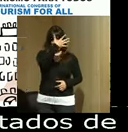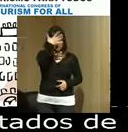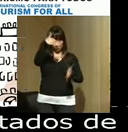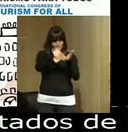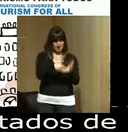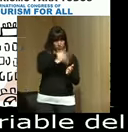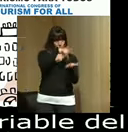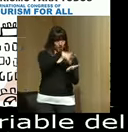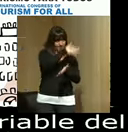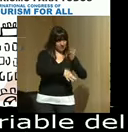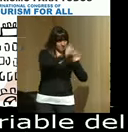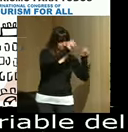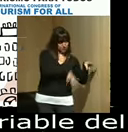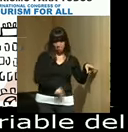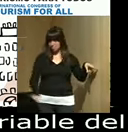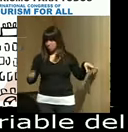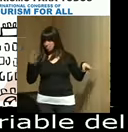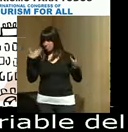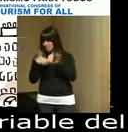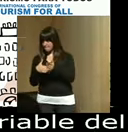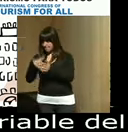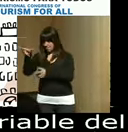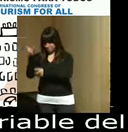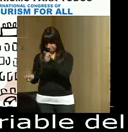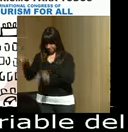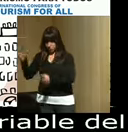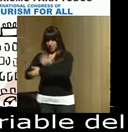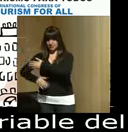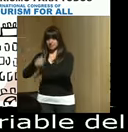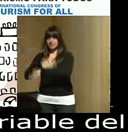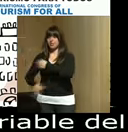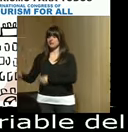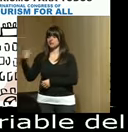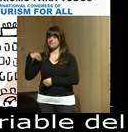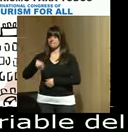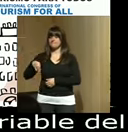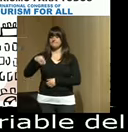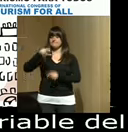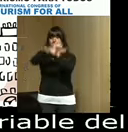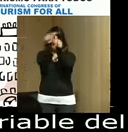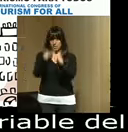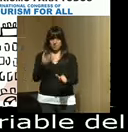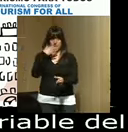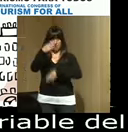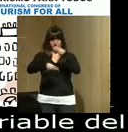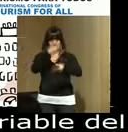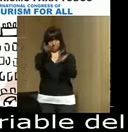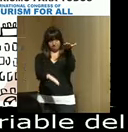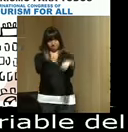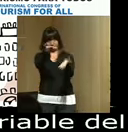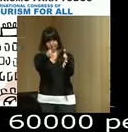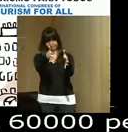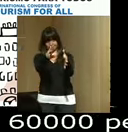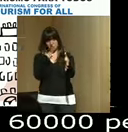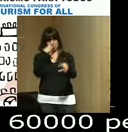sin discapacidad y 5.000 y pico serían personas con discapacidad. Cuando corro mi modelo, cuando hago mi estimación incluyendo una serie de